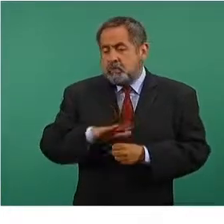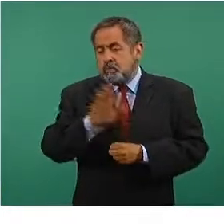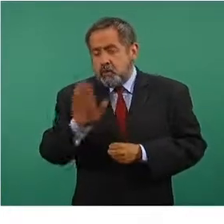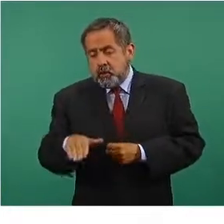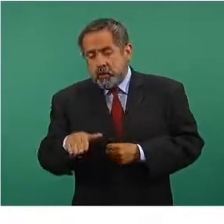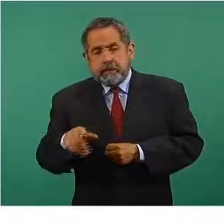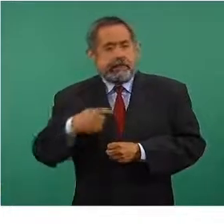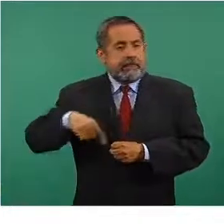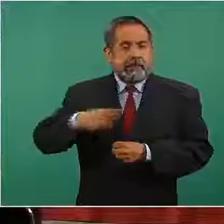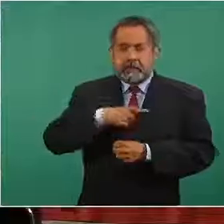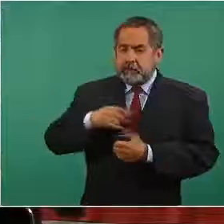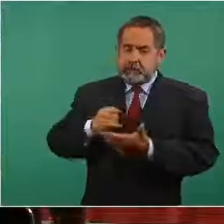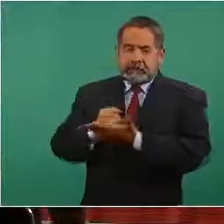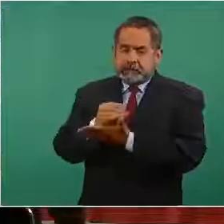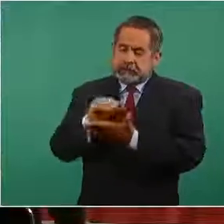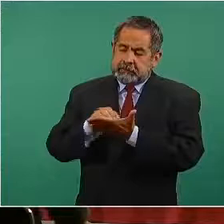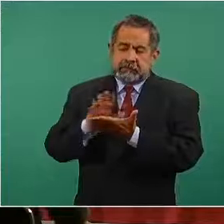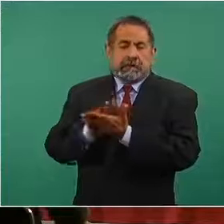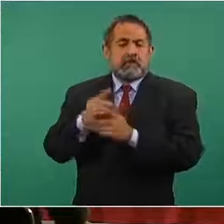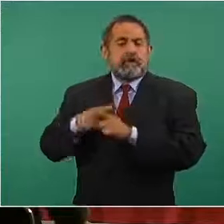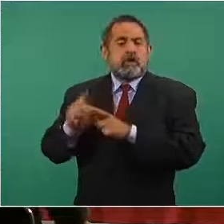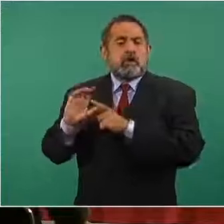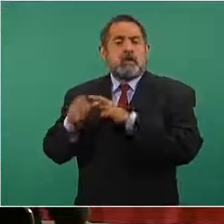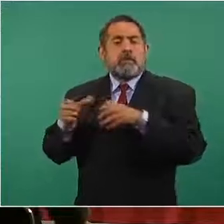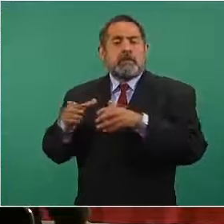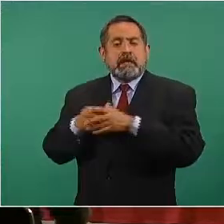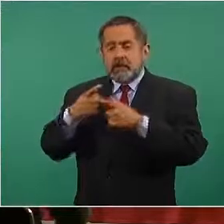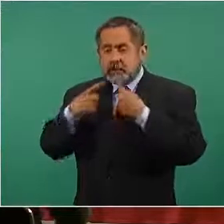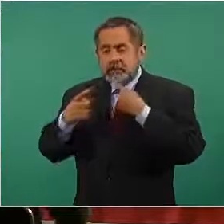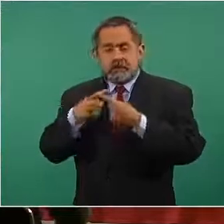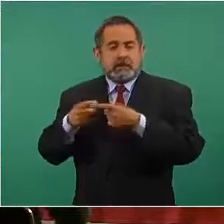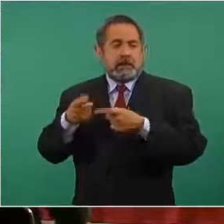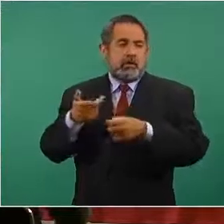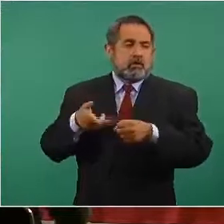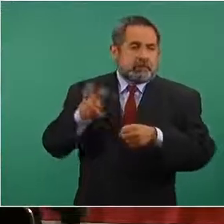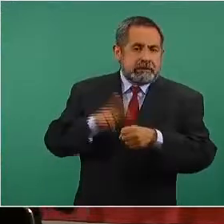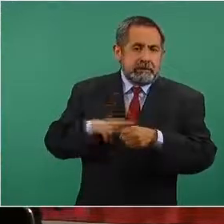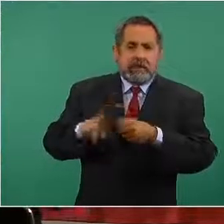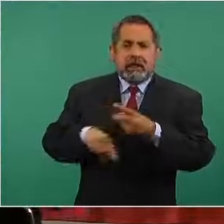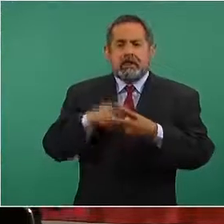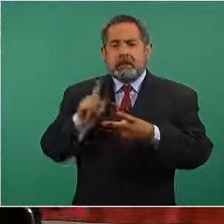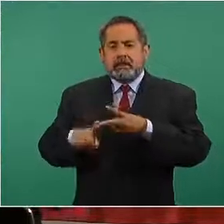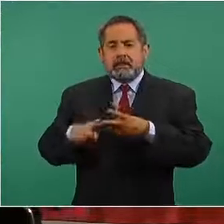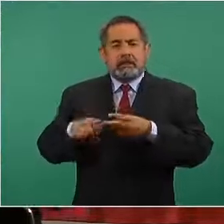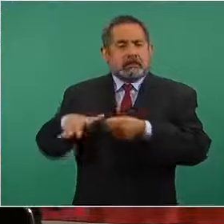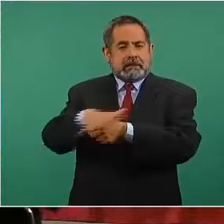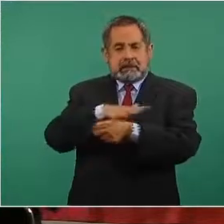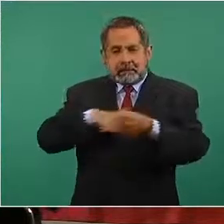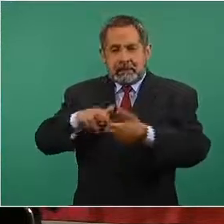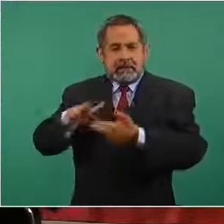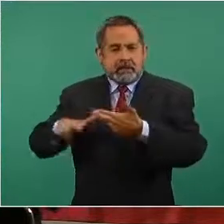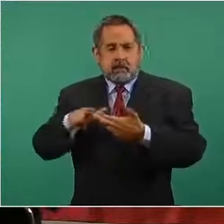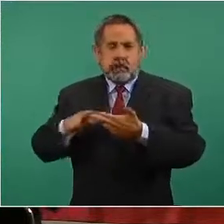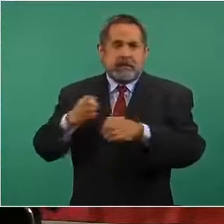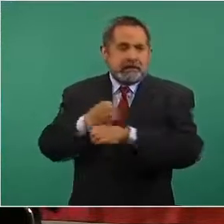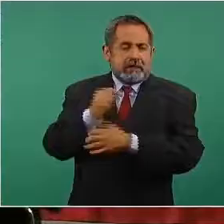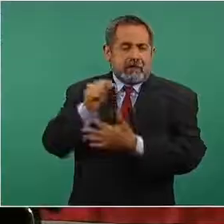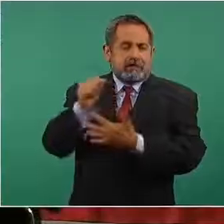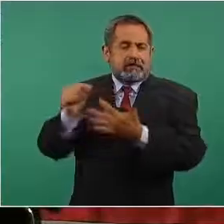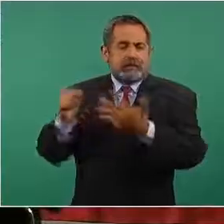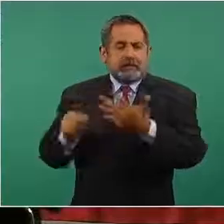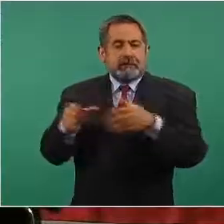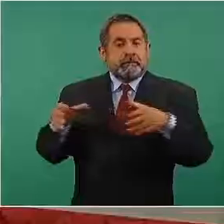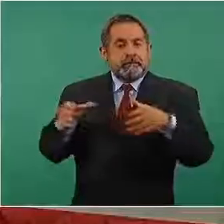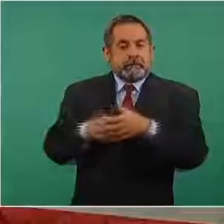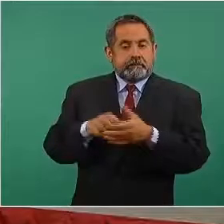que dictaminarse en los diferentes comités de dictaminación de la unidad hospitalaria, de la jurisdicción, del Estado, y en esta